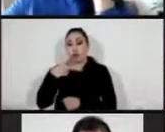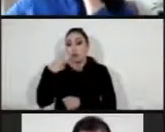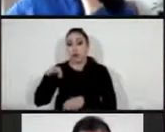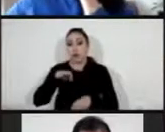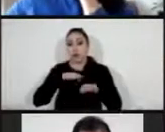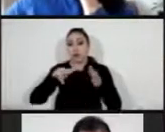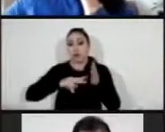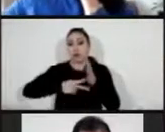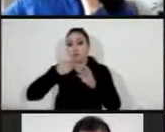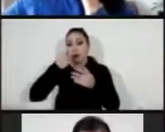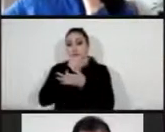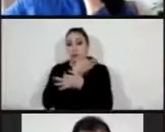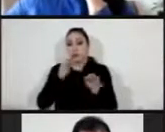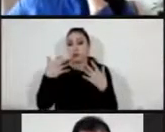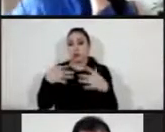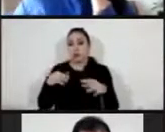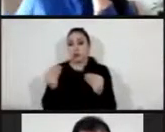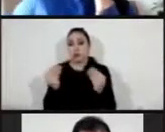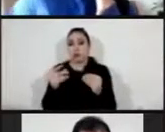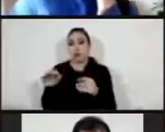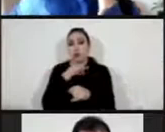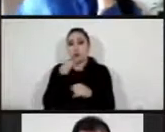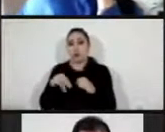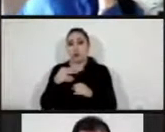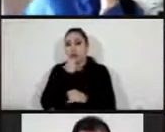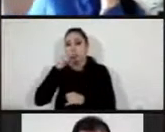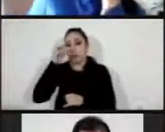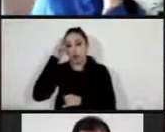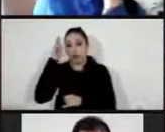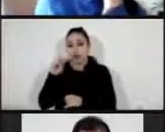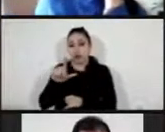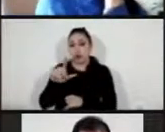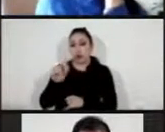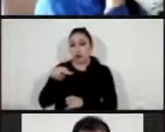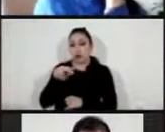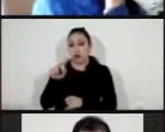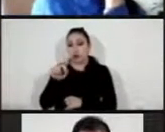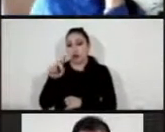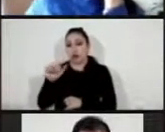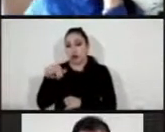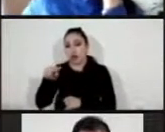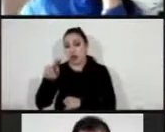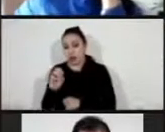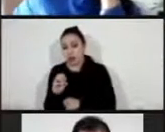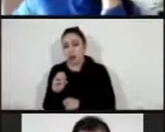ciudad. Dejo al final al maestro Fernando Lozano, justamente porque